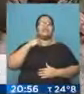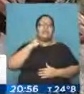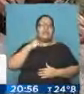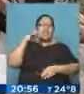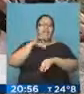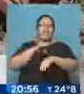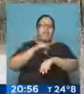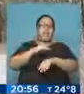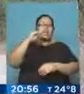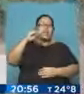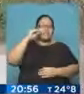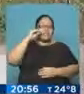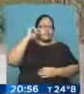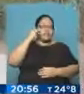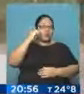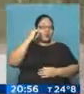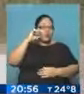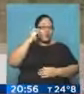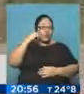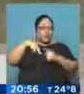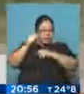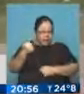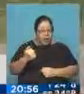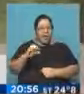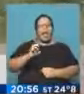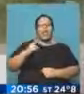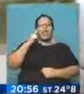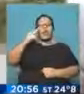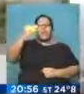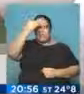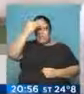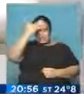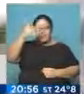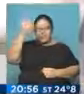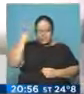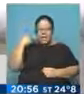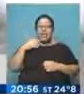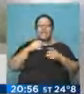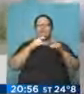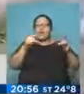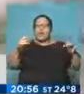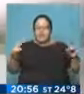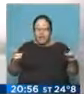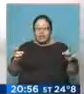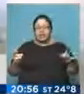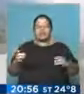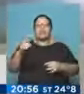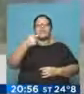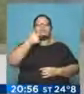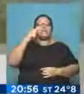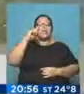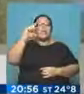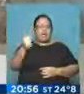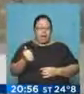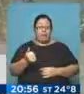introdujo, y el otro el año pasado, 2015, comienzos del 2015, probablemente introducido en el 2014, que es el virus Zika. Los